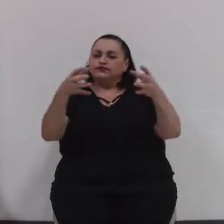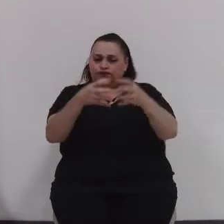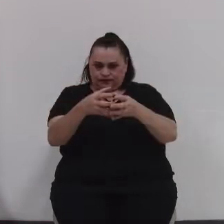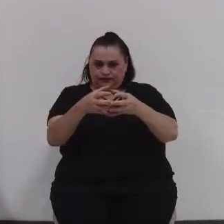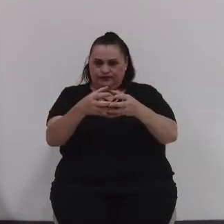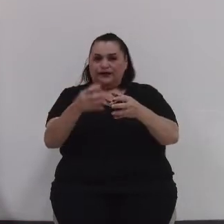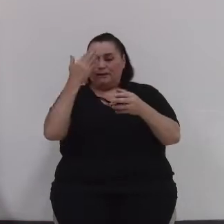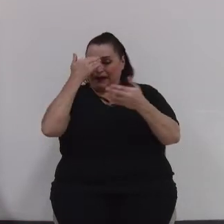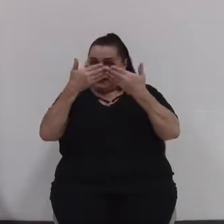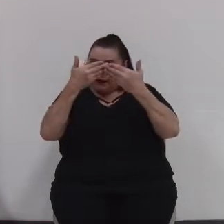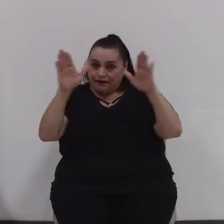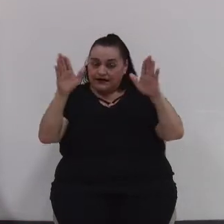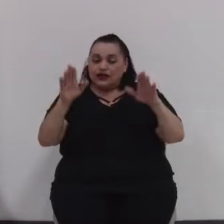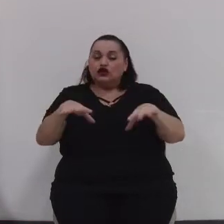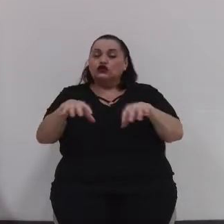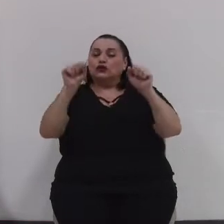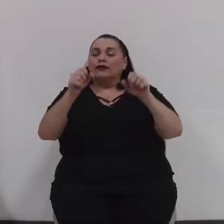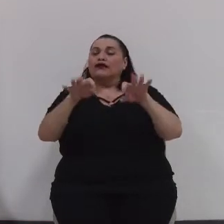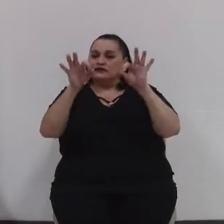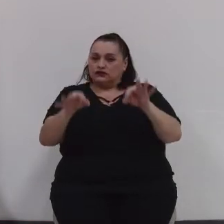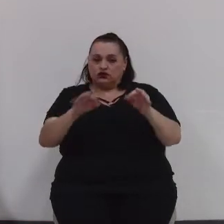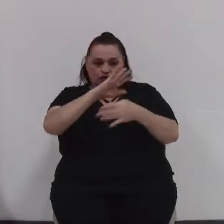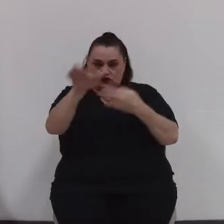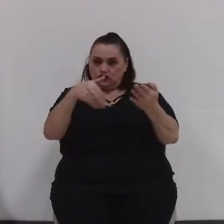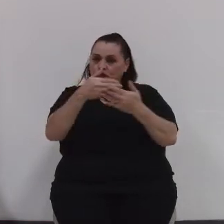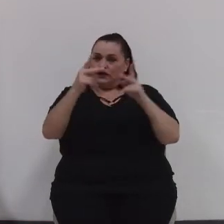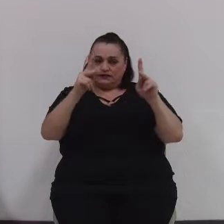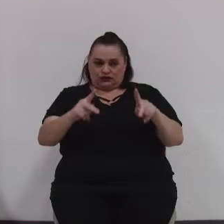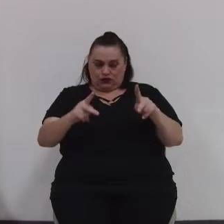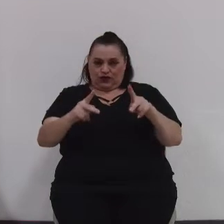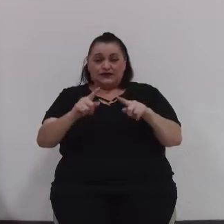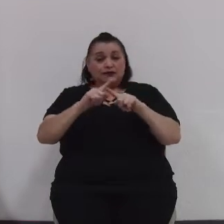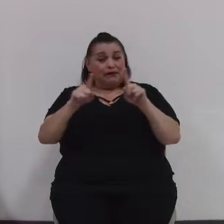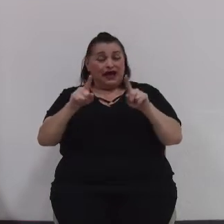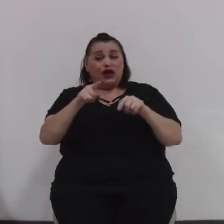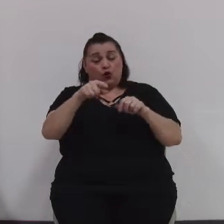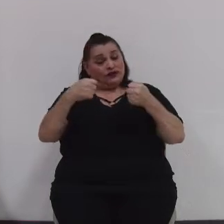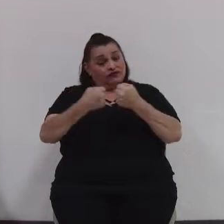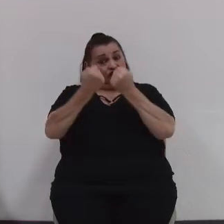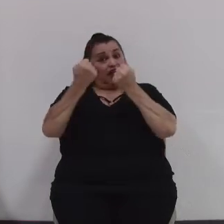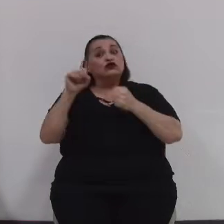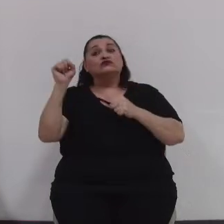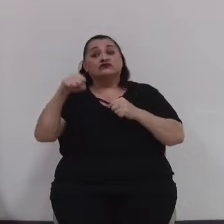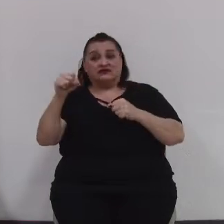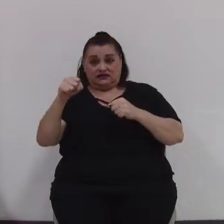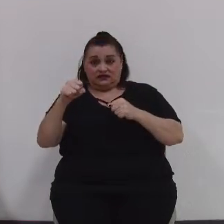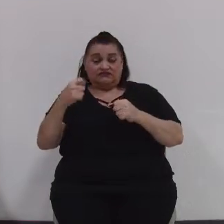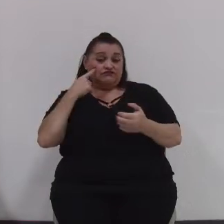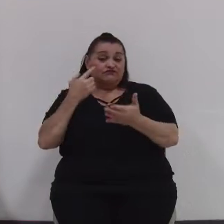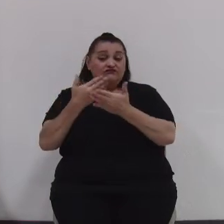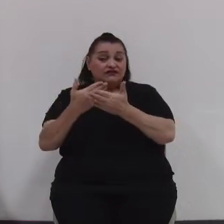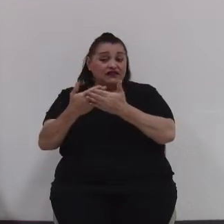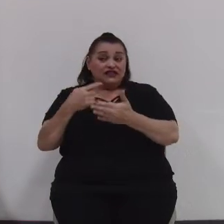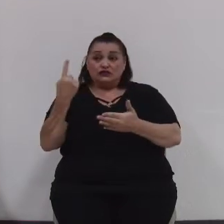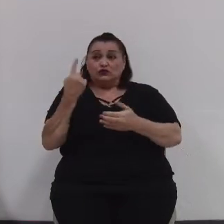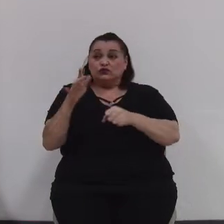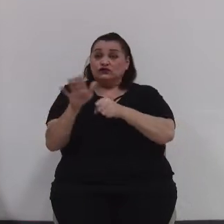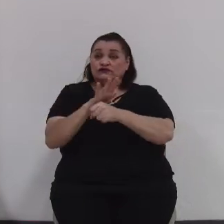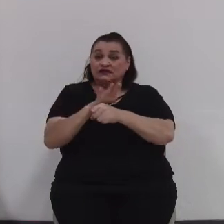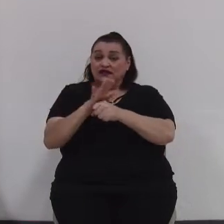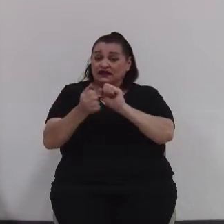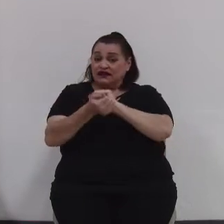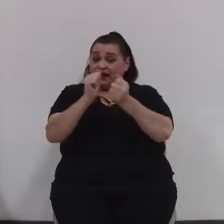toma de decisiones de todas las personas. Sin embargo, el desafío no es menor. La evidencia por sí sola no es suficiente para cambiar la